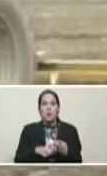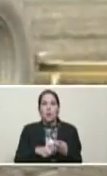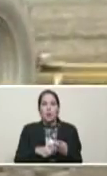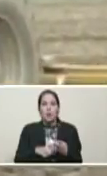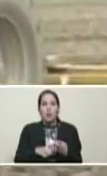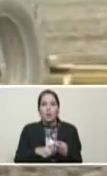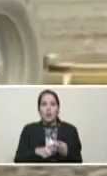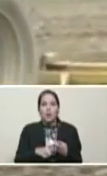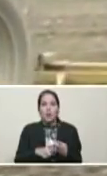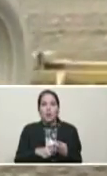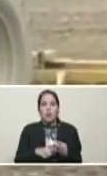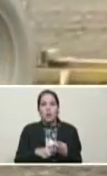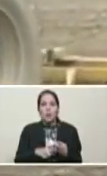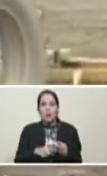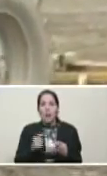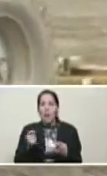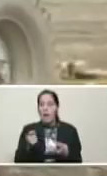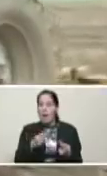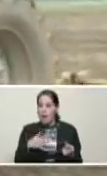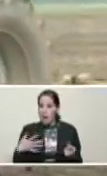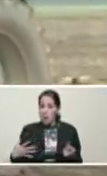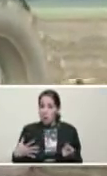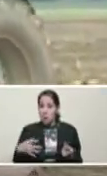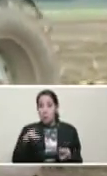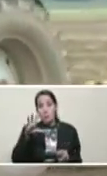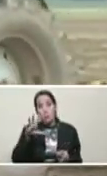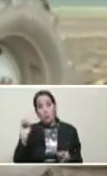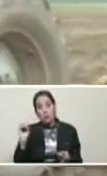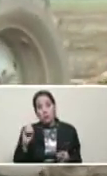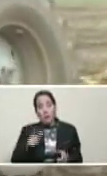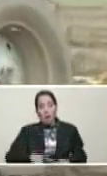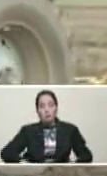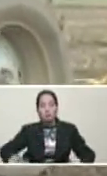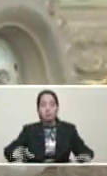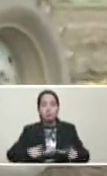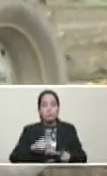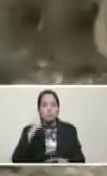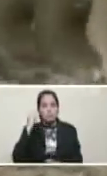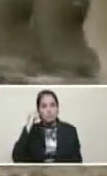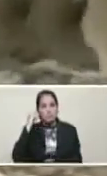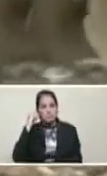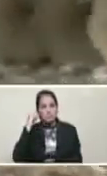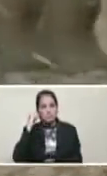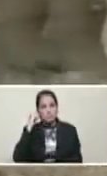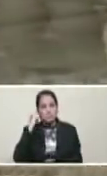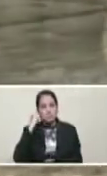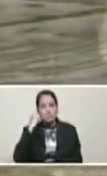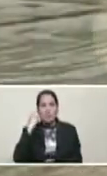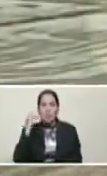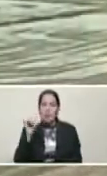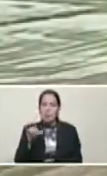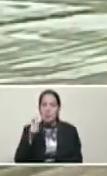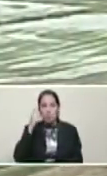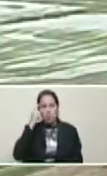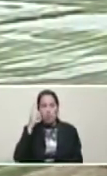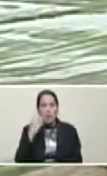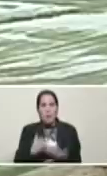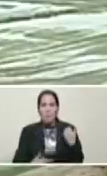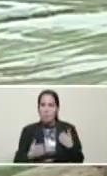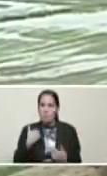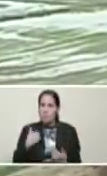ha sido una convocatoria que este mismo día miércoles pasado usted